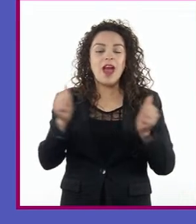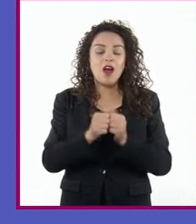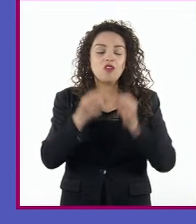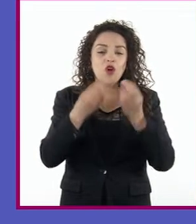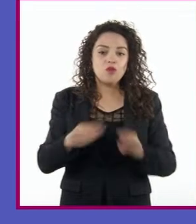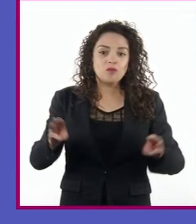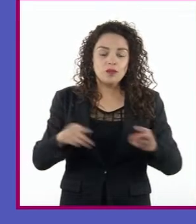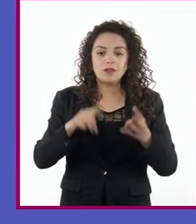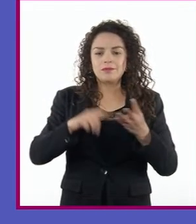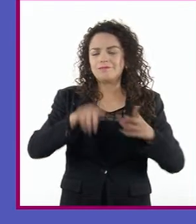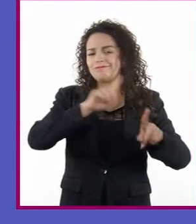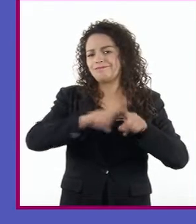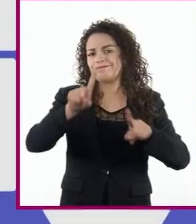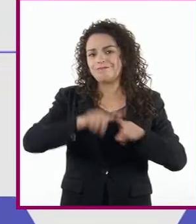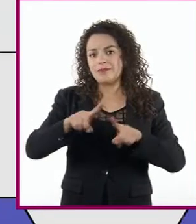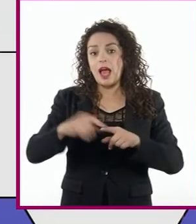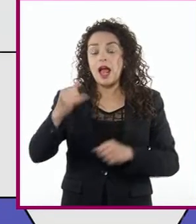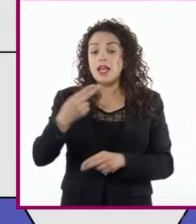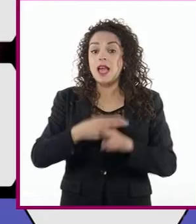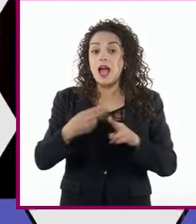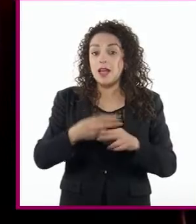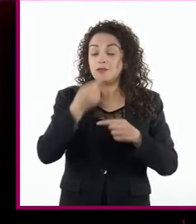shows para toda ocasión y teatro infantil.